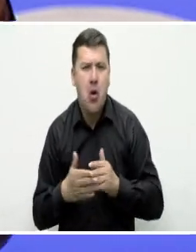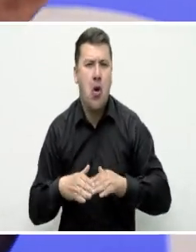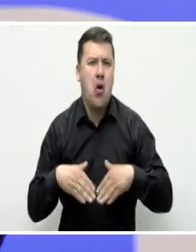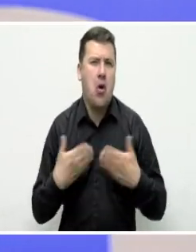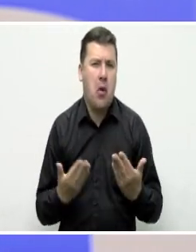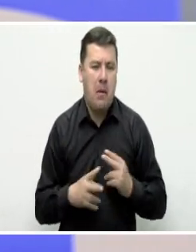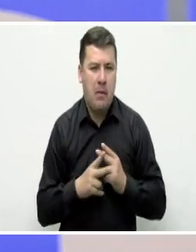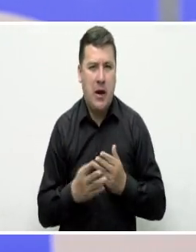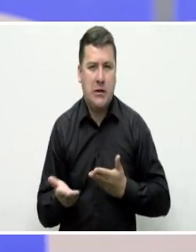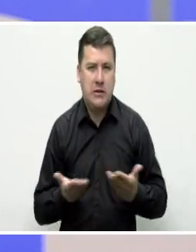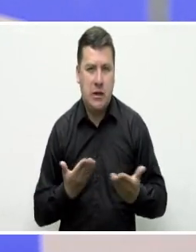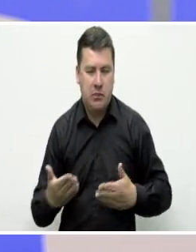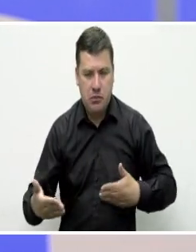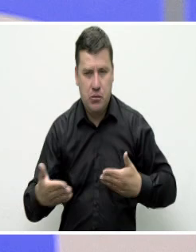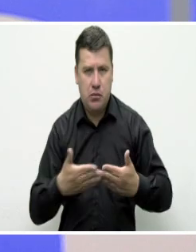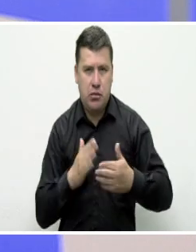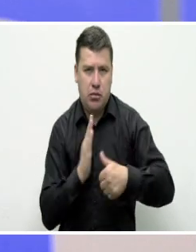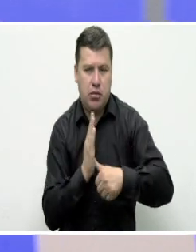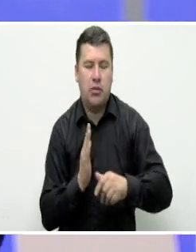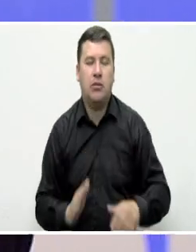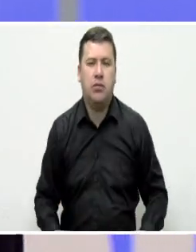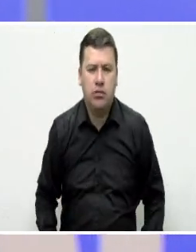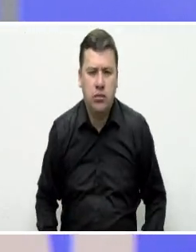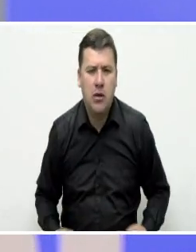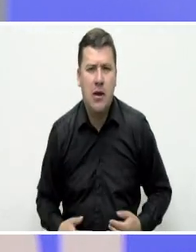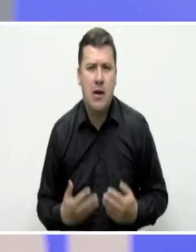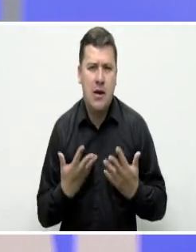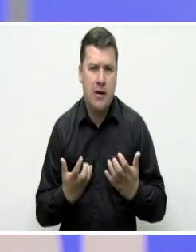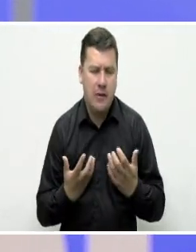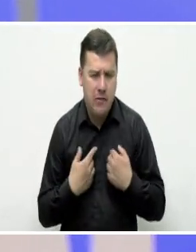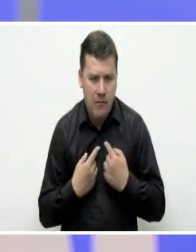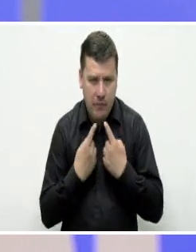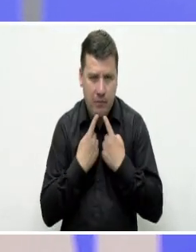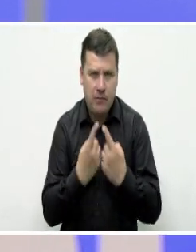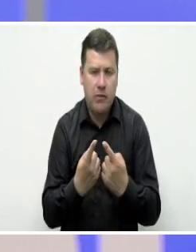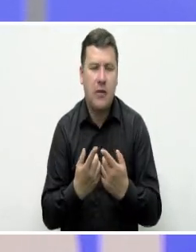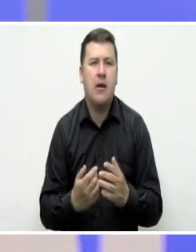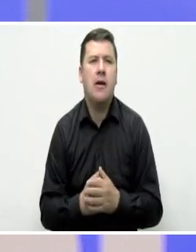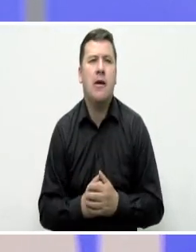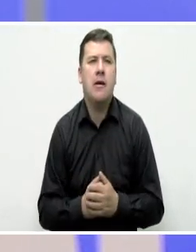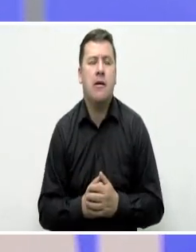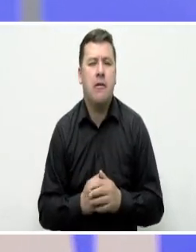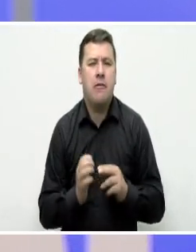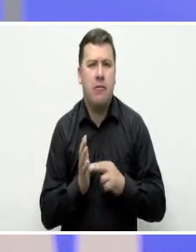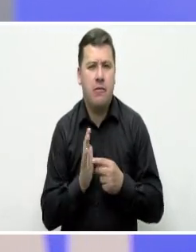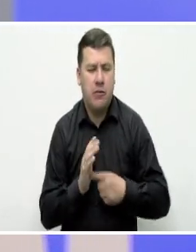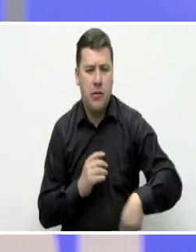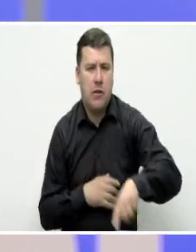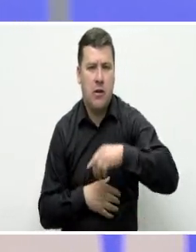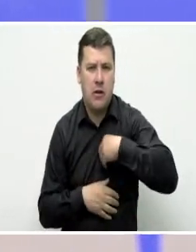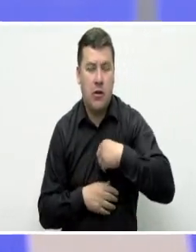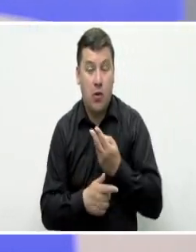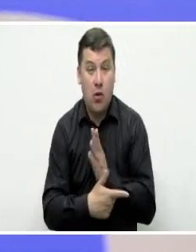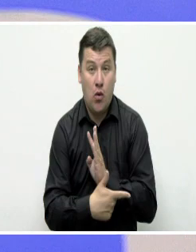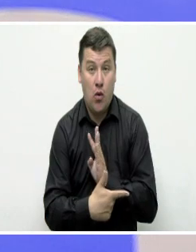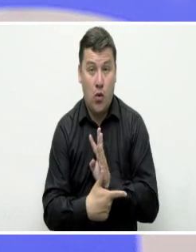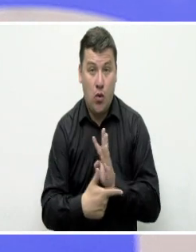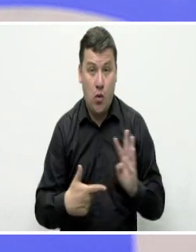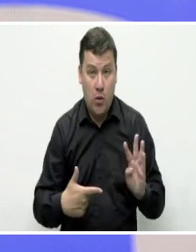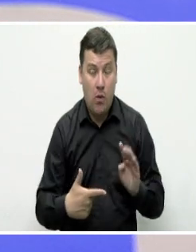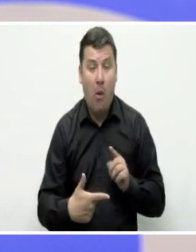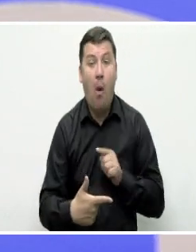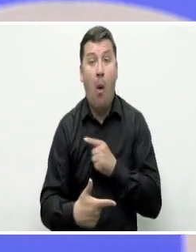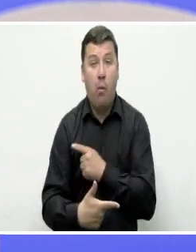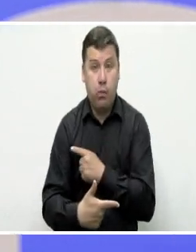están prestándose los servicios de la registraduría. Y quiero decirles también algo, y es que en nuestra página web